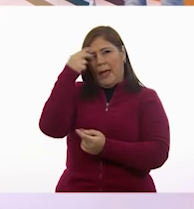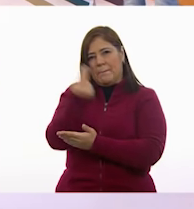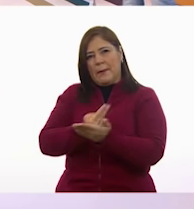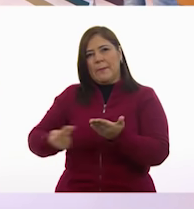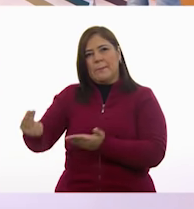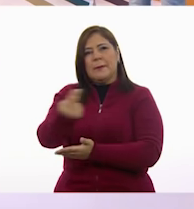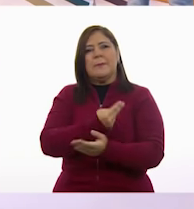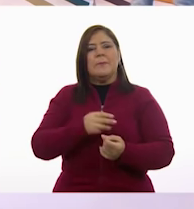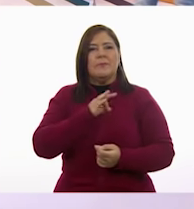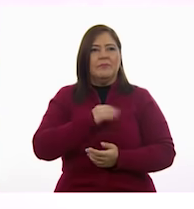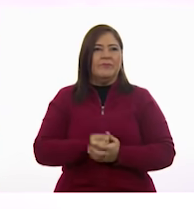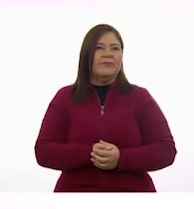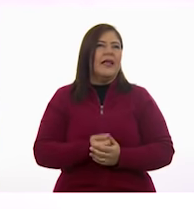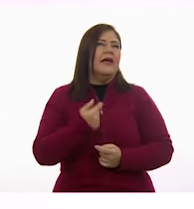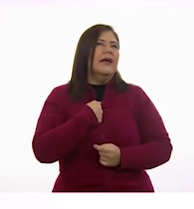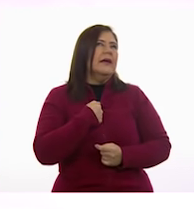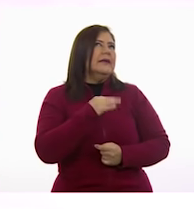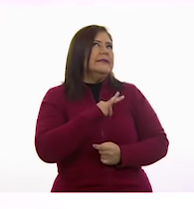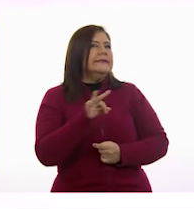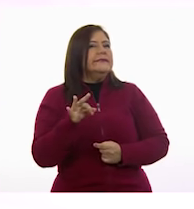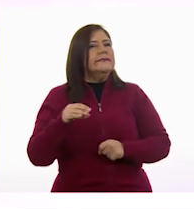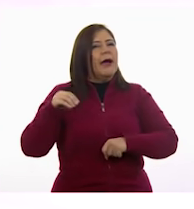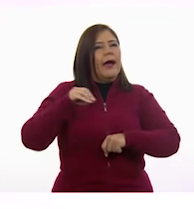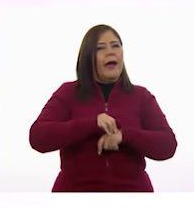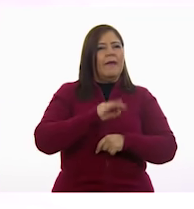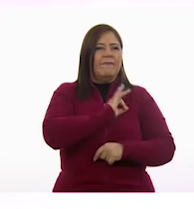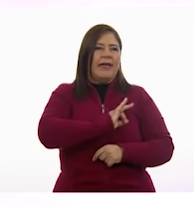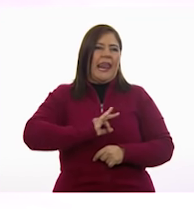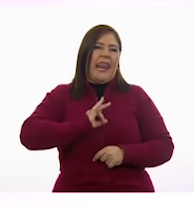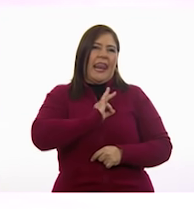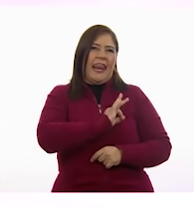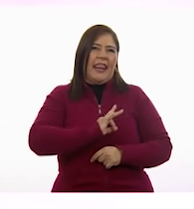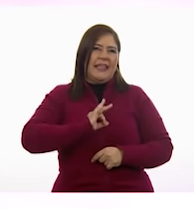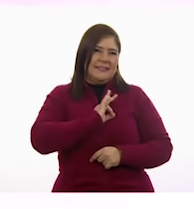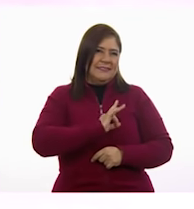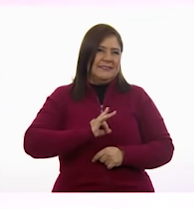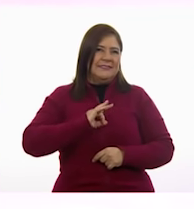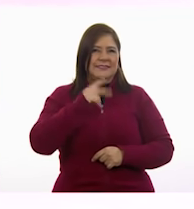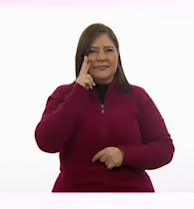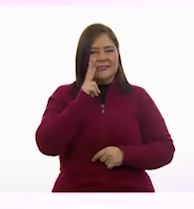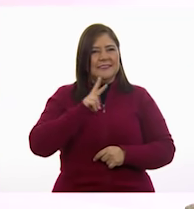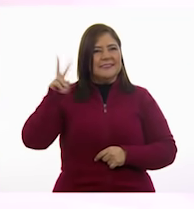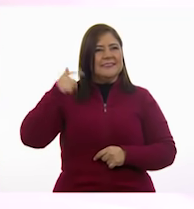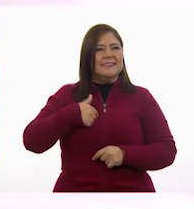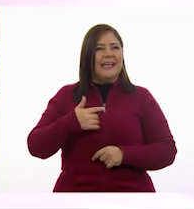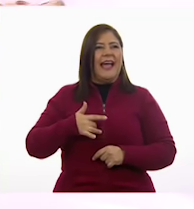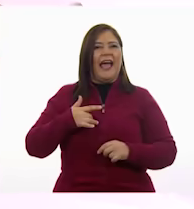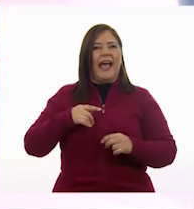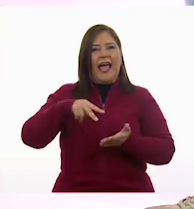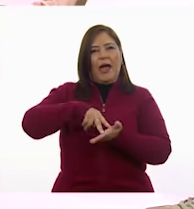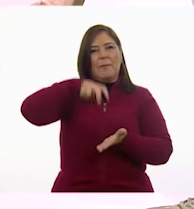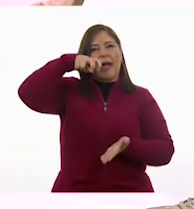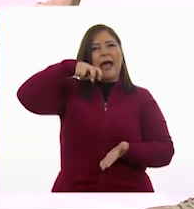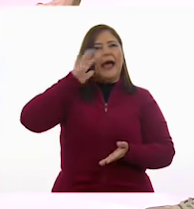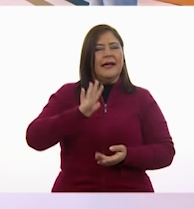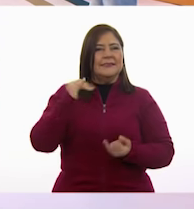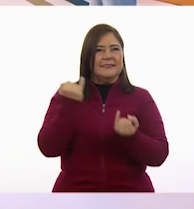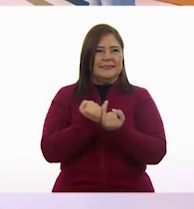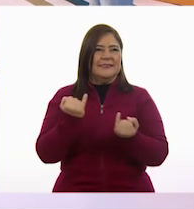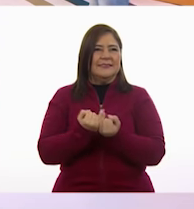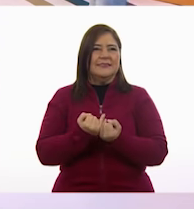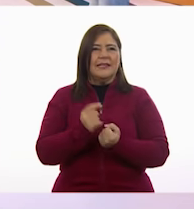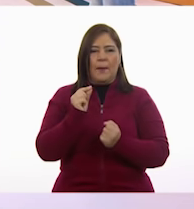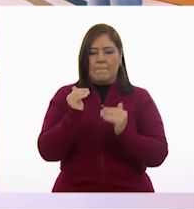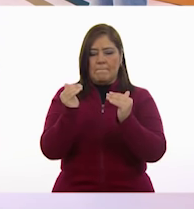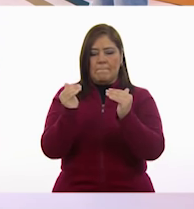Una posición feliz. Puedo estar así como que estoy si gritando. Si te haces un poquito más para acá. Estoy...